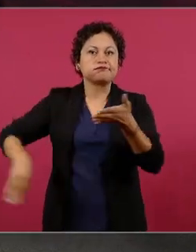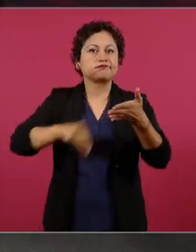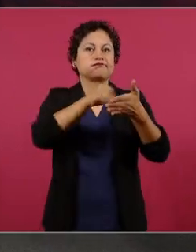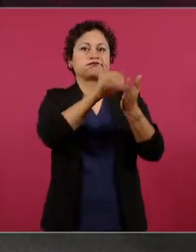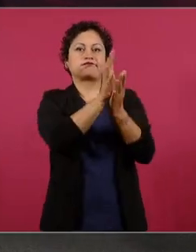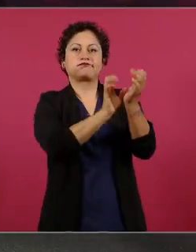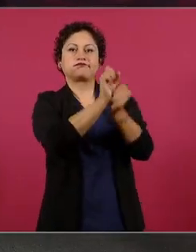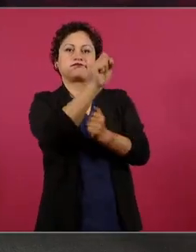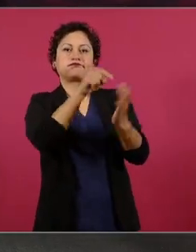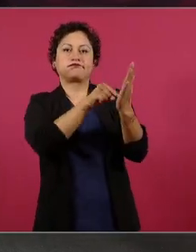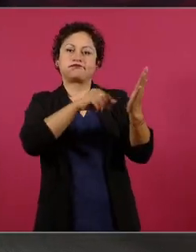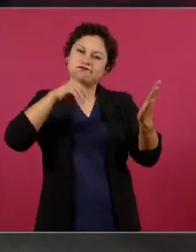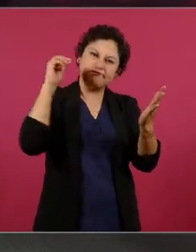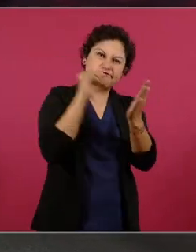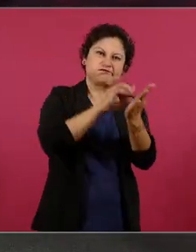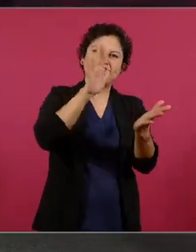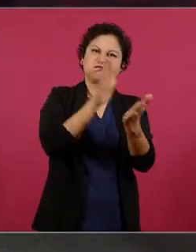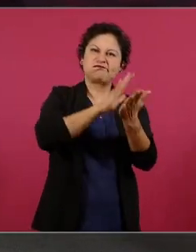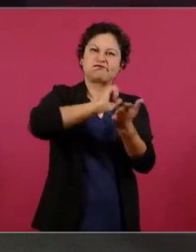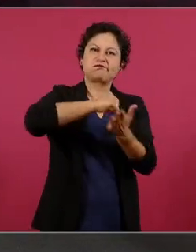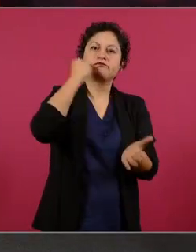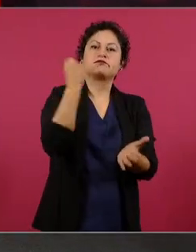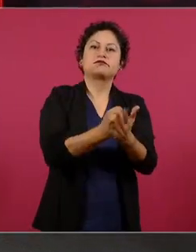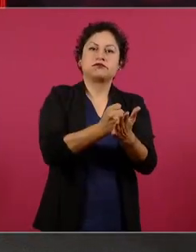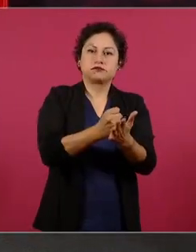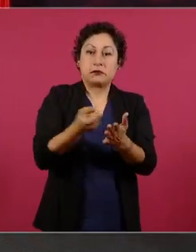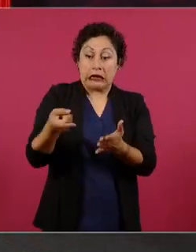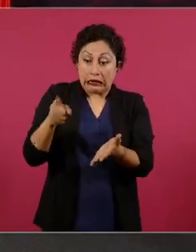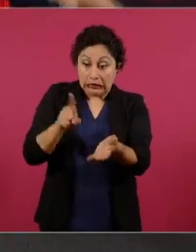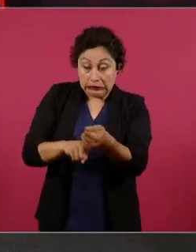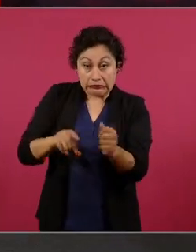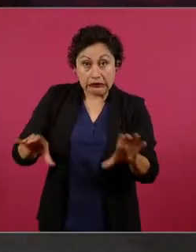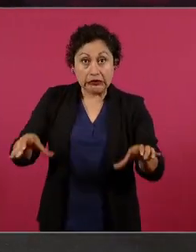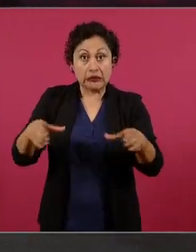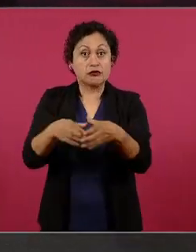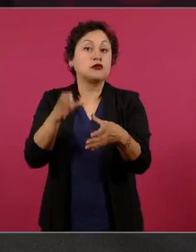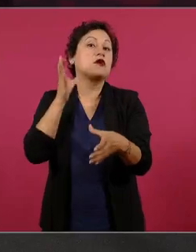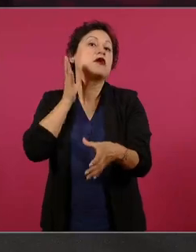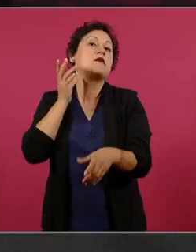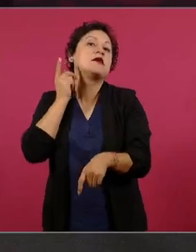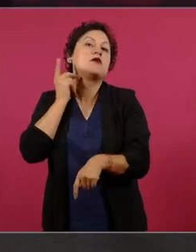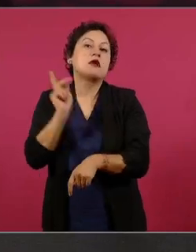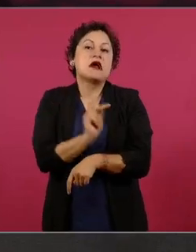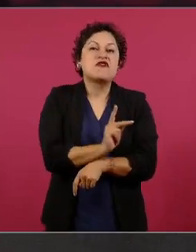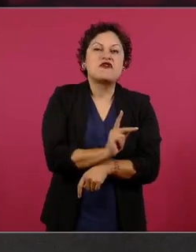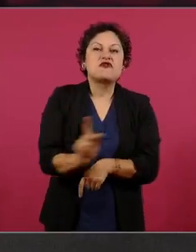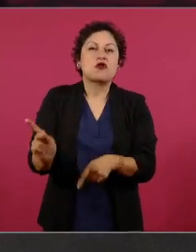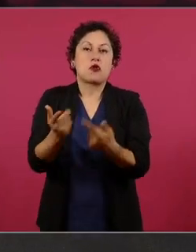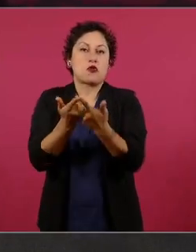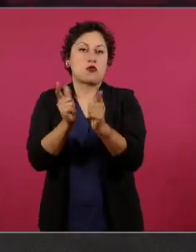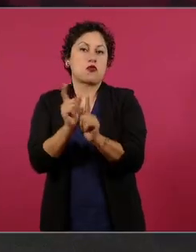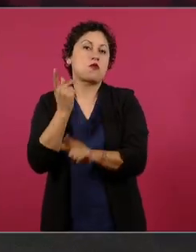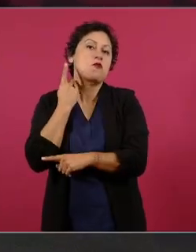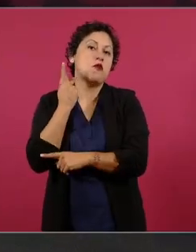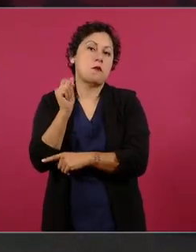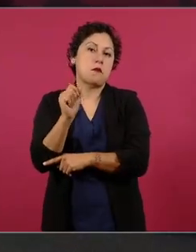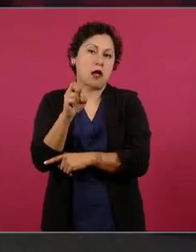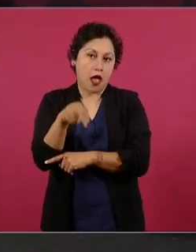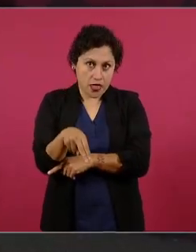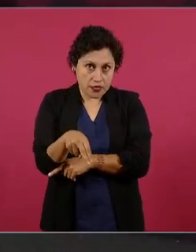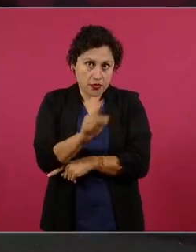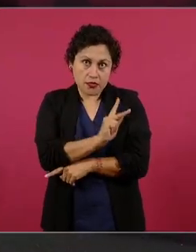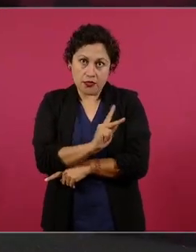constitucional. Todos los panistas en contra, votaron en contra.